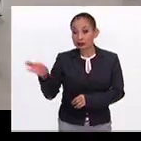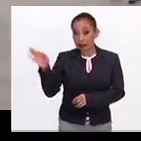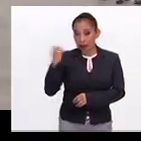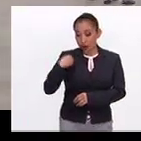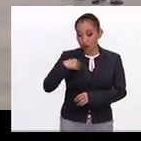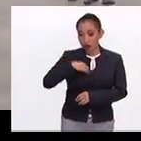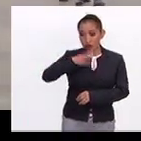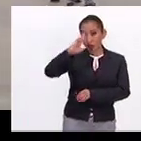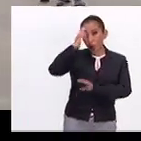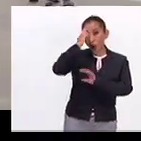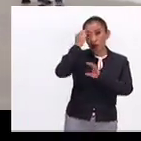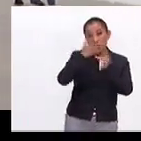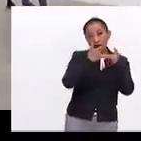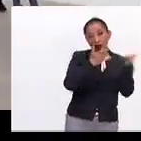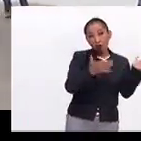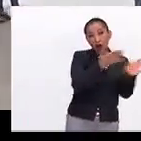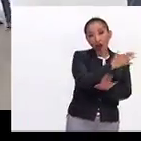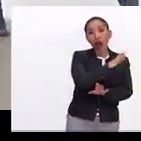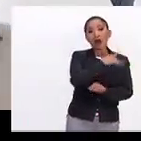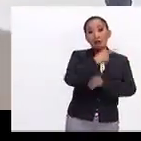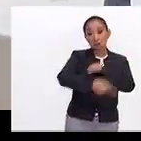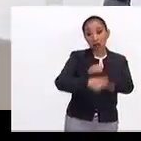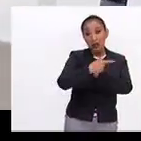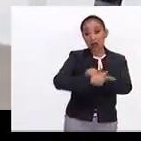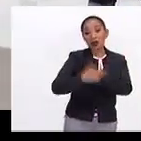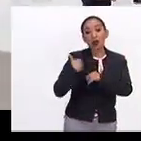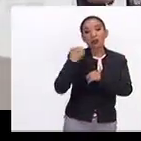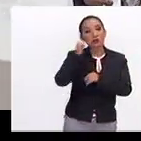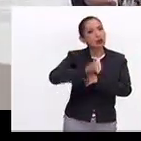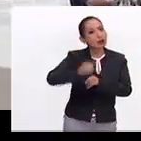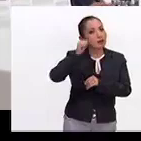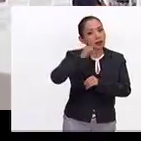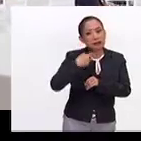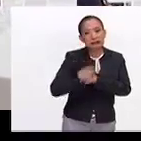Nuestra memoria está siempre en riesgo.